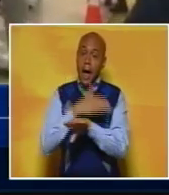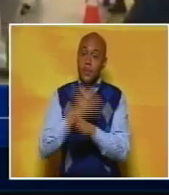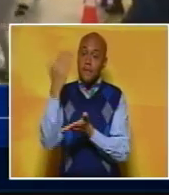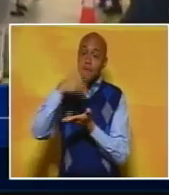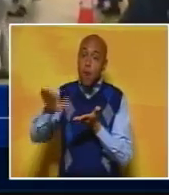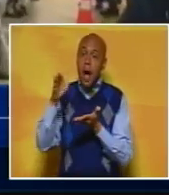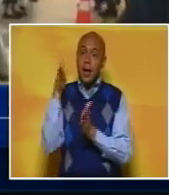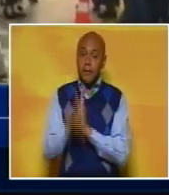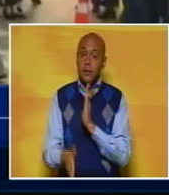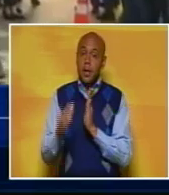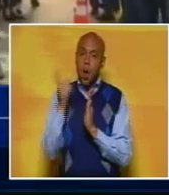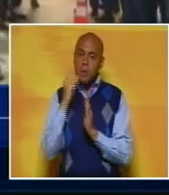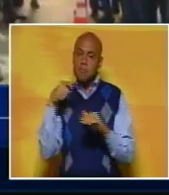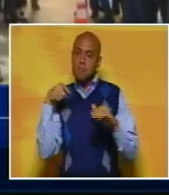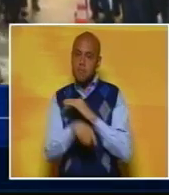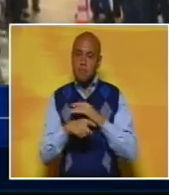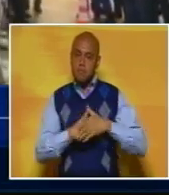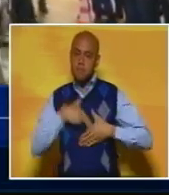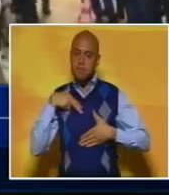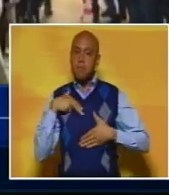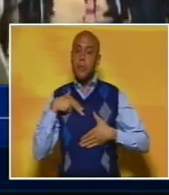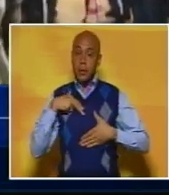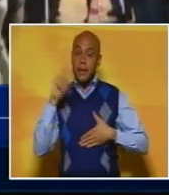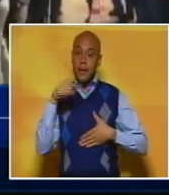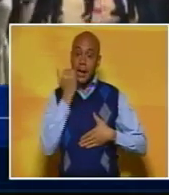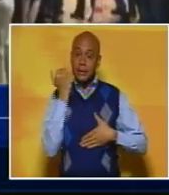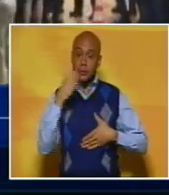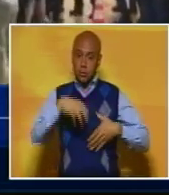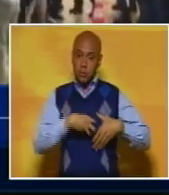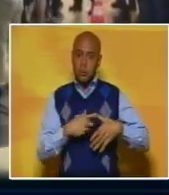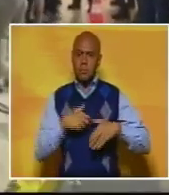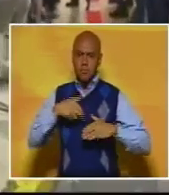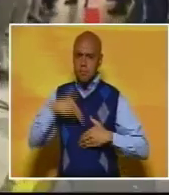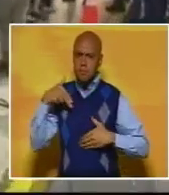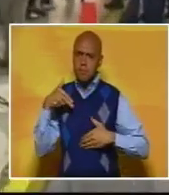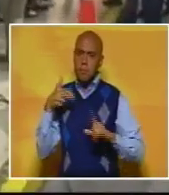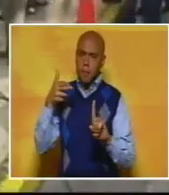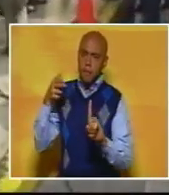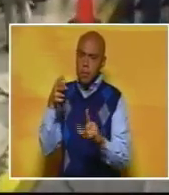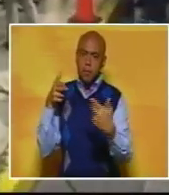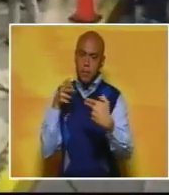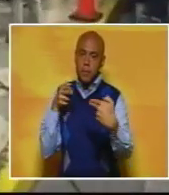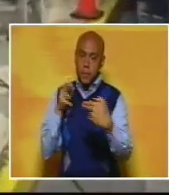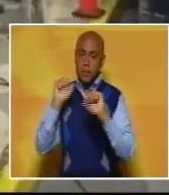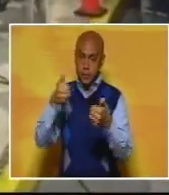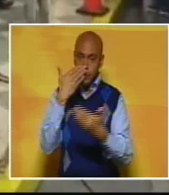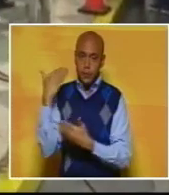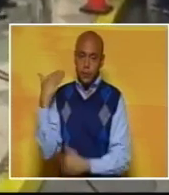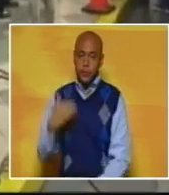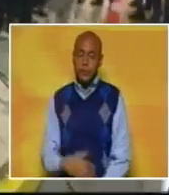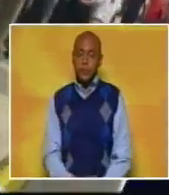había irrumpido armado con una pistola y una granada, hiriendo a una persona en un tiroteo inicial.